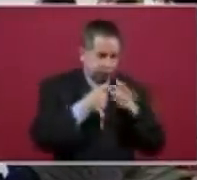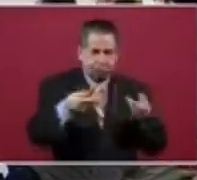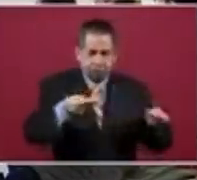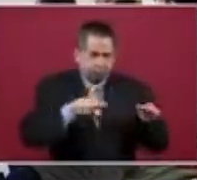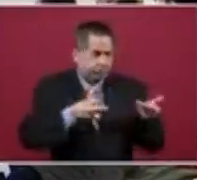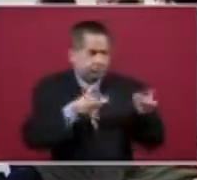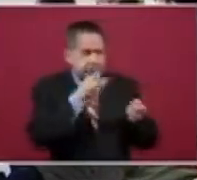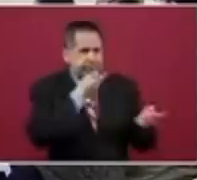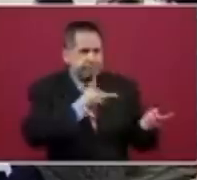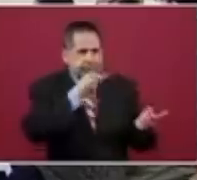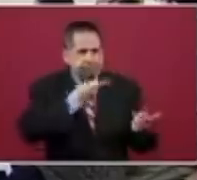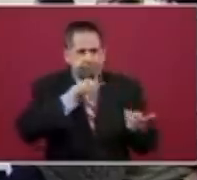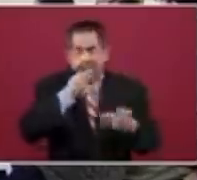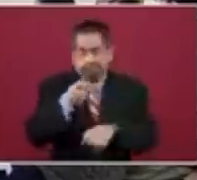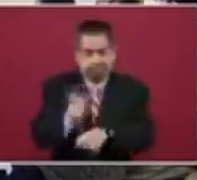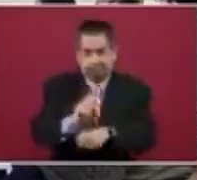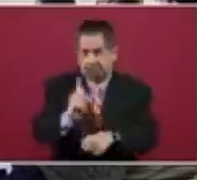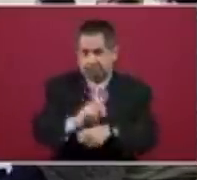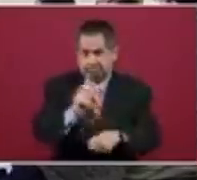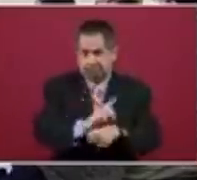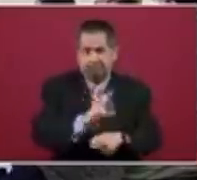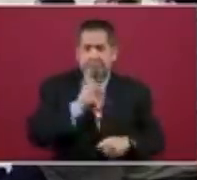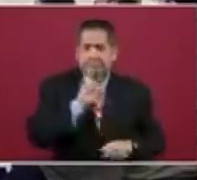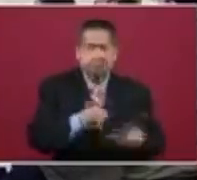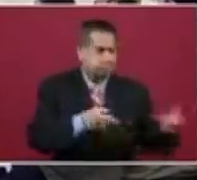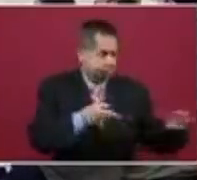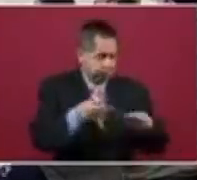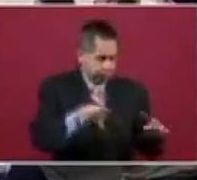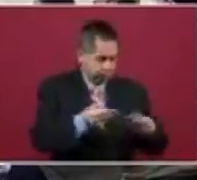parte diario, el reporte diario.